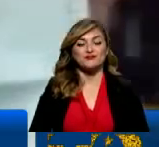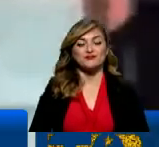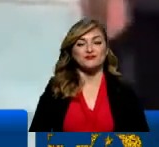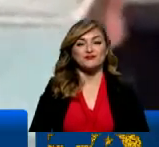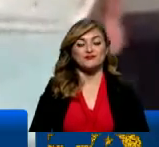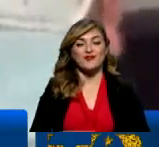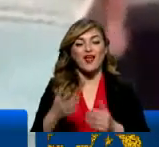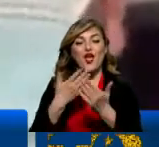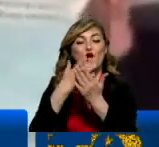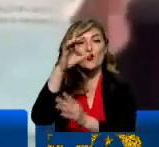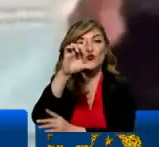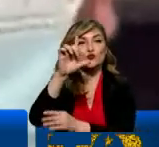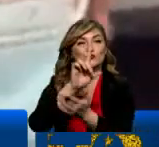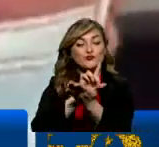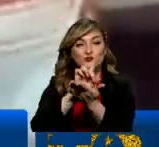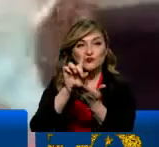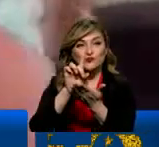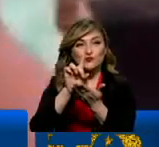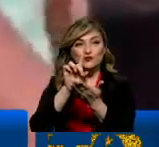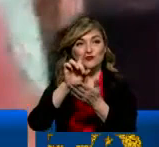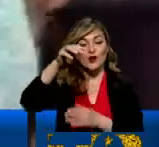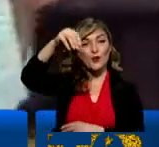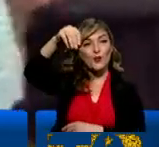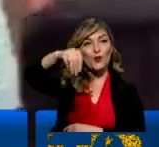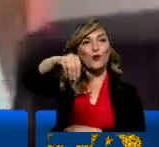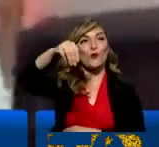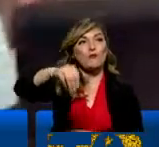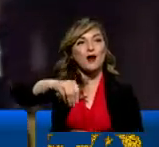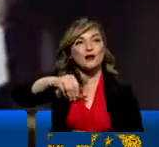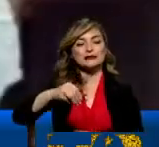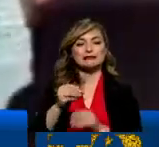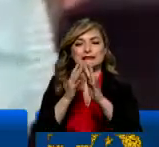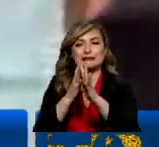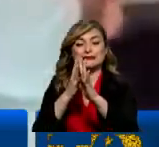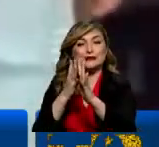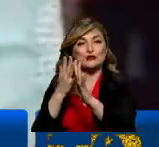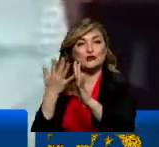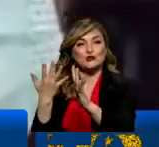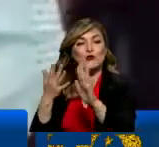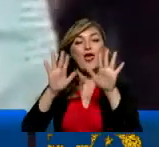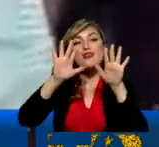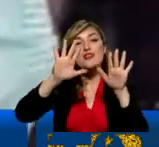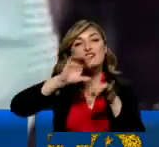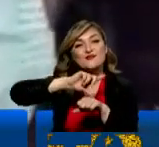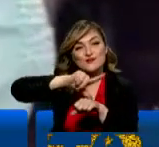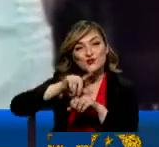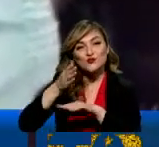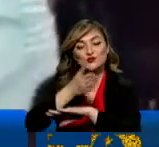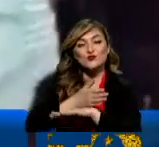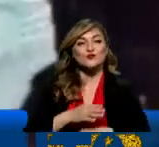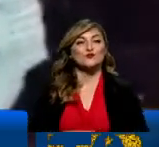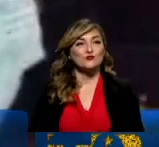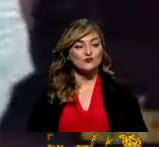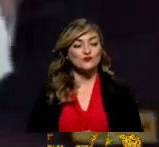el día lunes de esta semana, y el día martes uno hace una fila. Yo estuve 10 minutos antes. Caputi